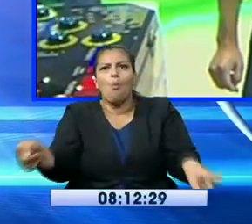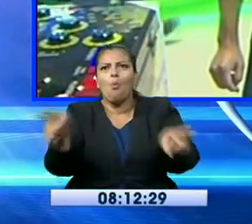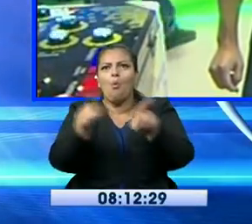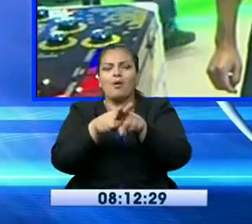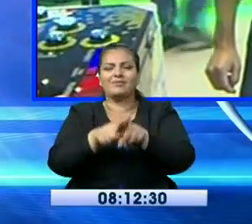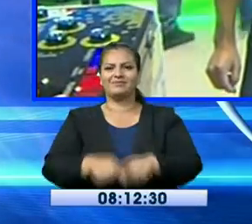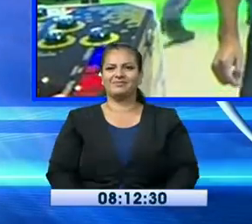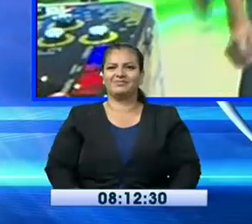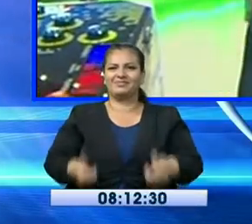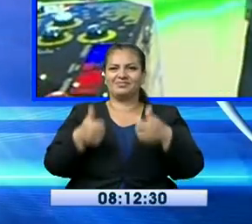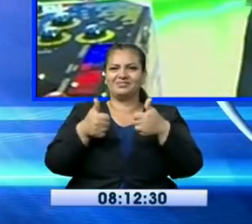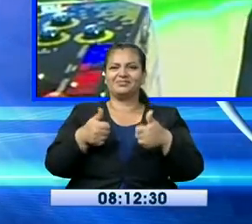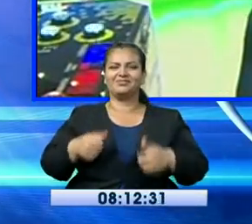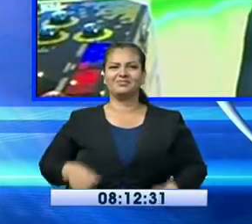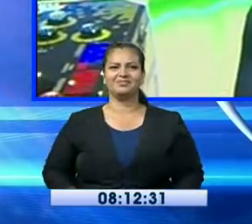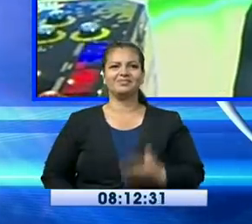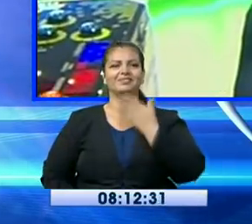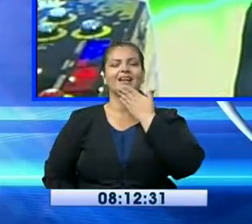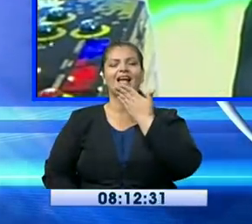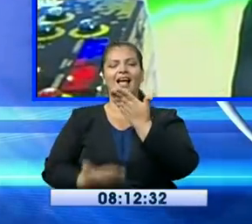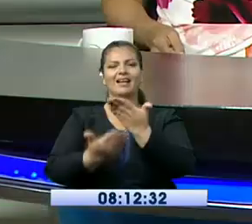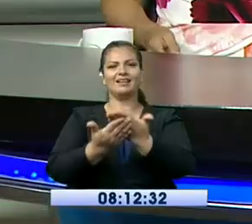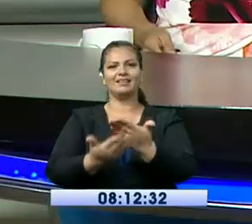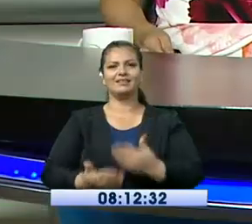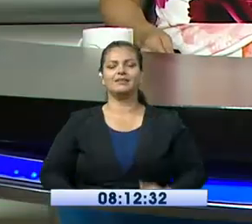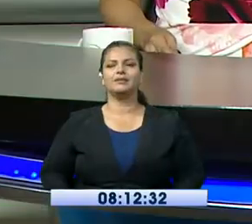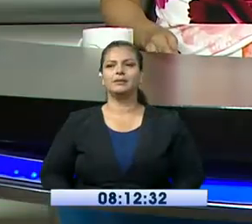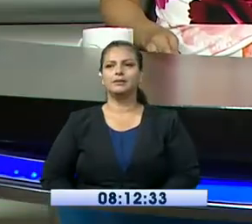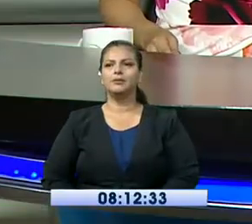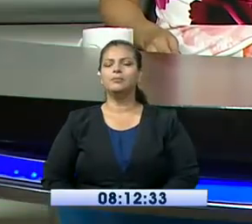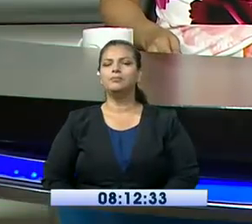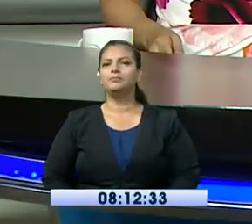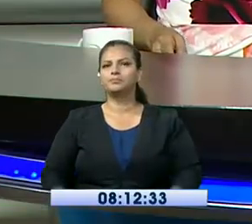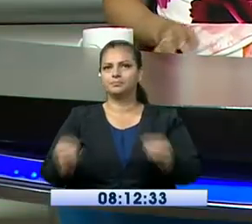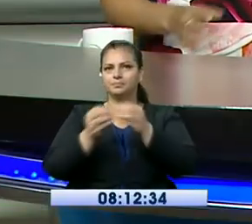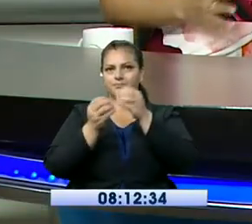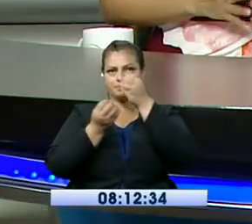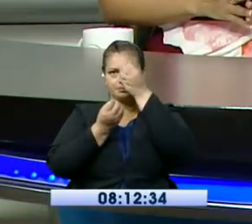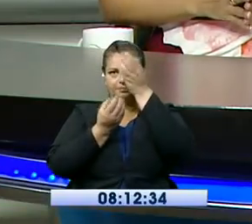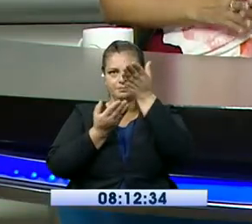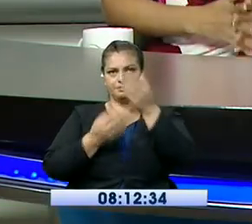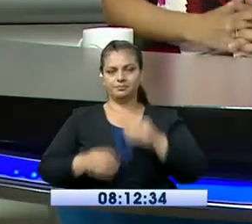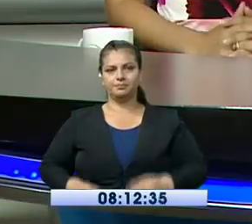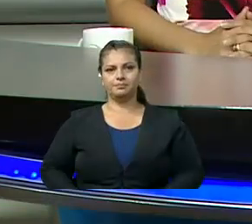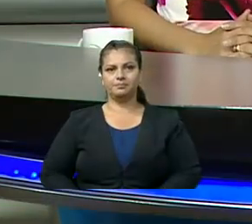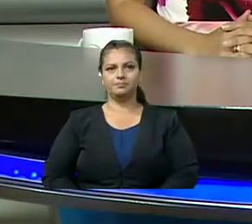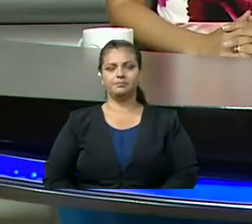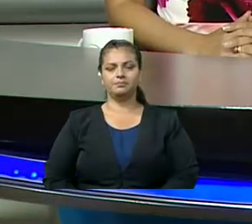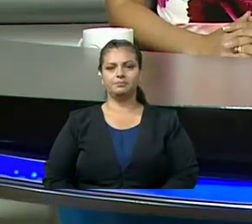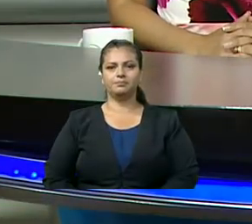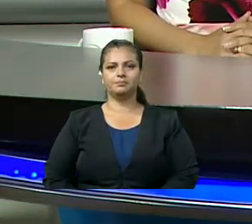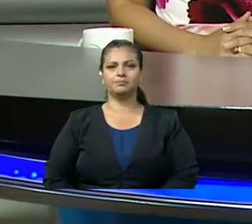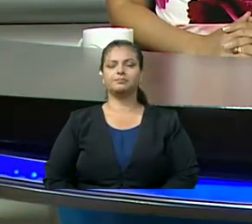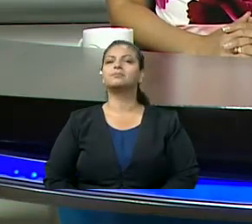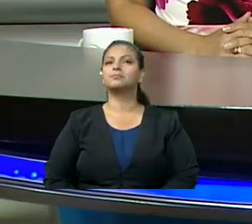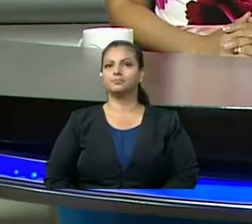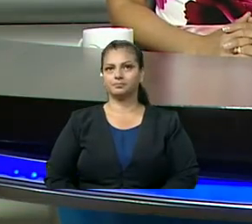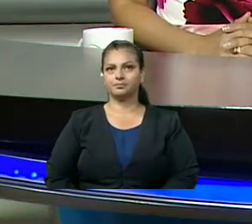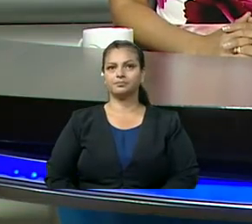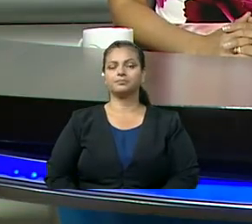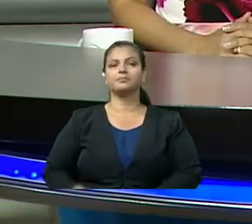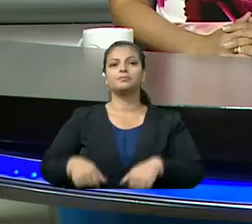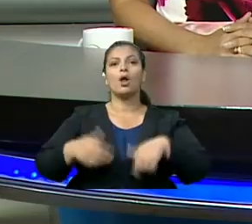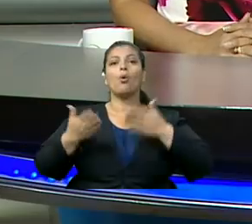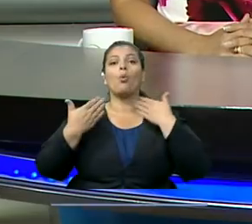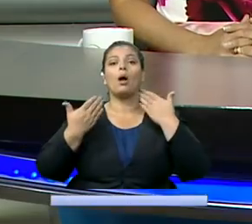jorge gracia o lo hermosa gol de acuático más adelante más información desde estudios pero que sigue un hombre fue detenido acusado de acosar sexualmente a